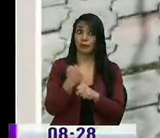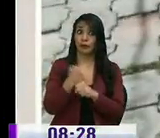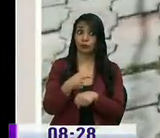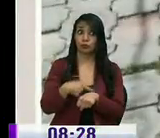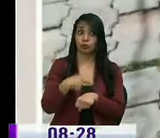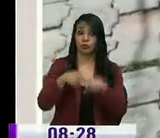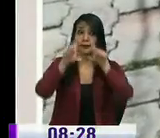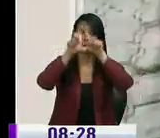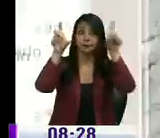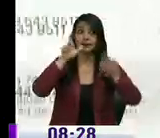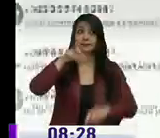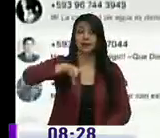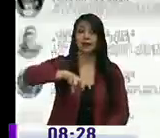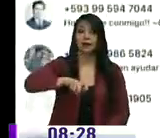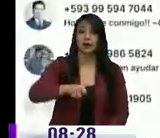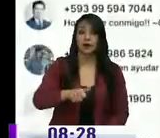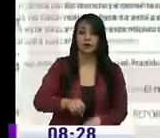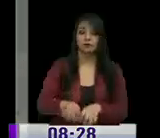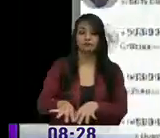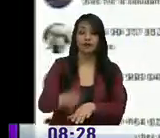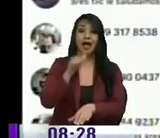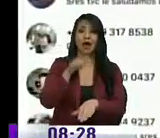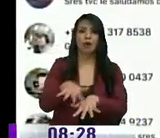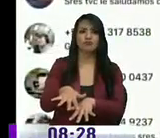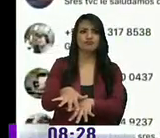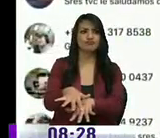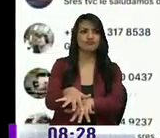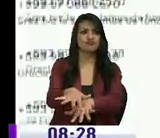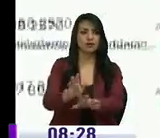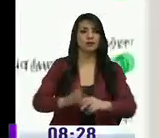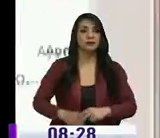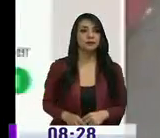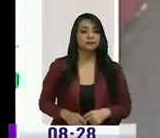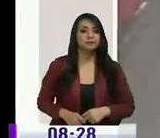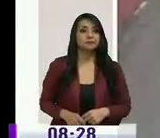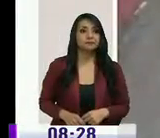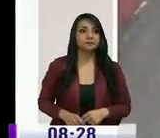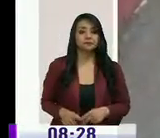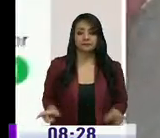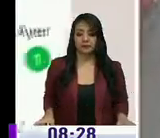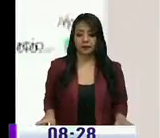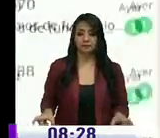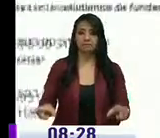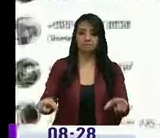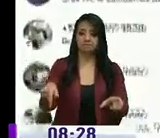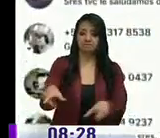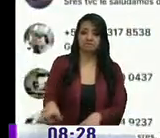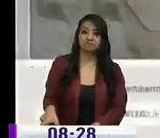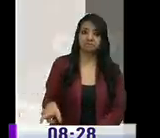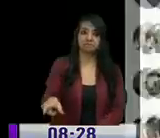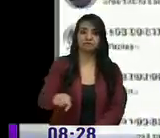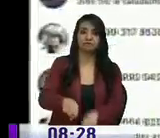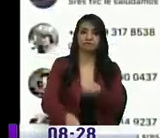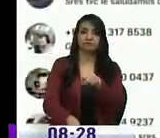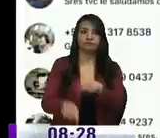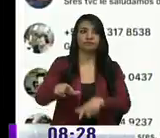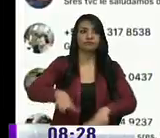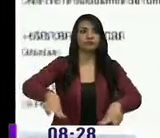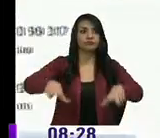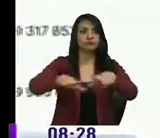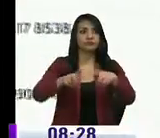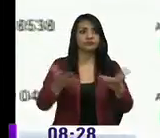potable, mucho trabajo. Vean la cantidad de fugas de agua que se tiene. Una vereda en mal estado, este sector corresponde